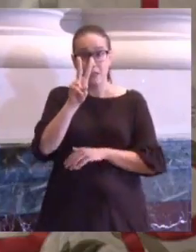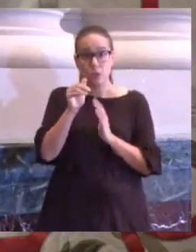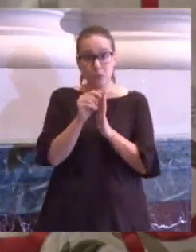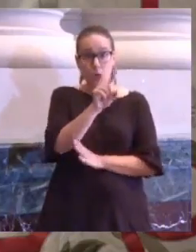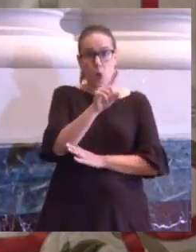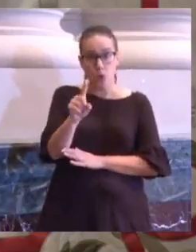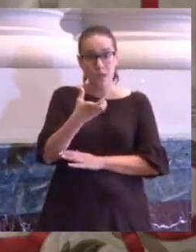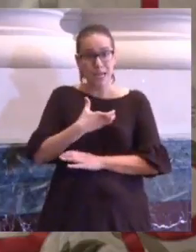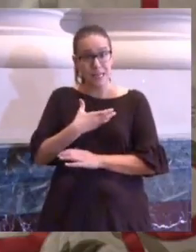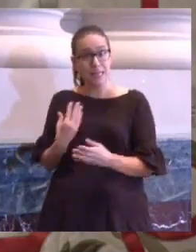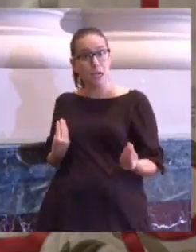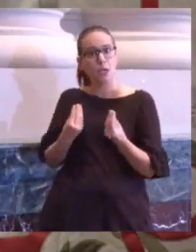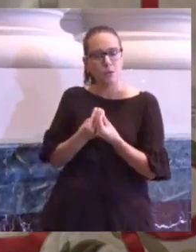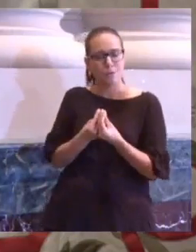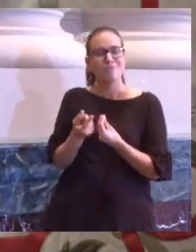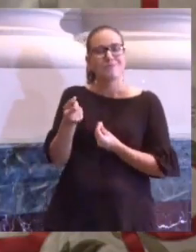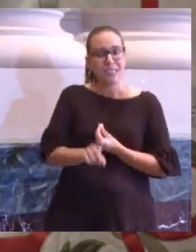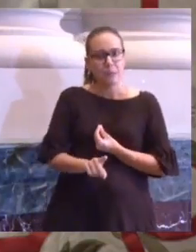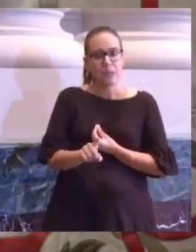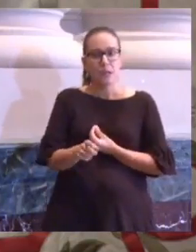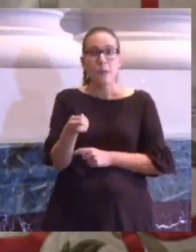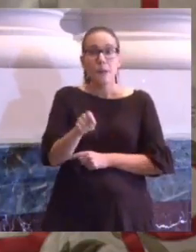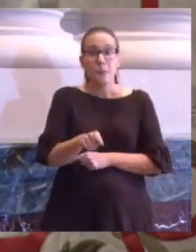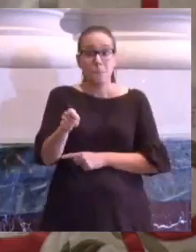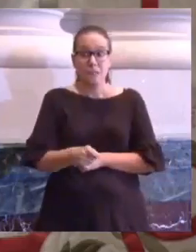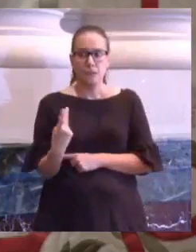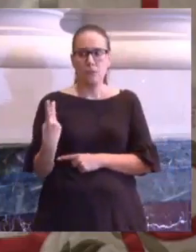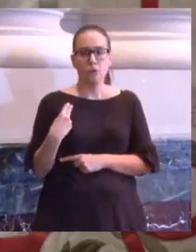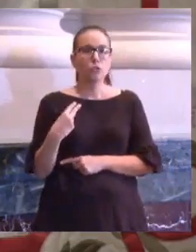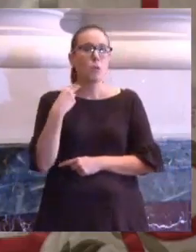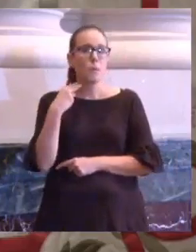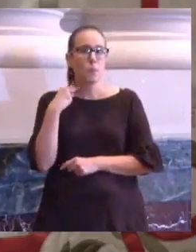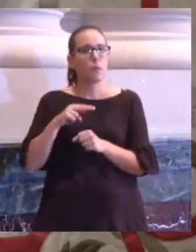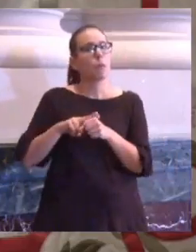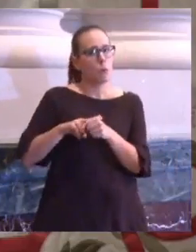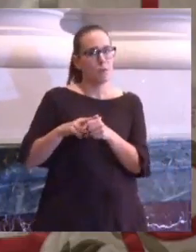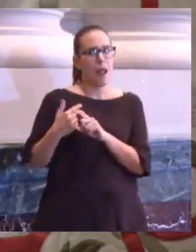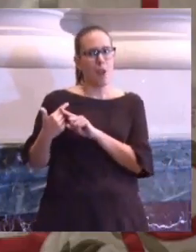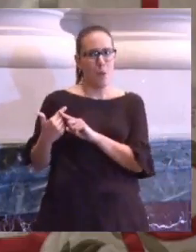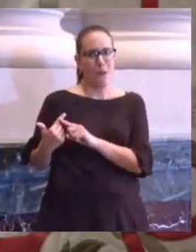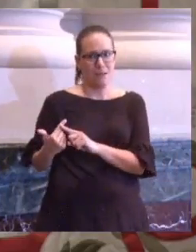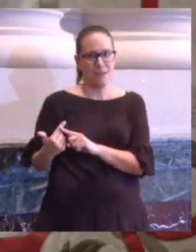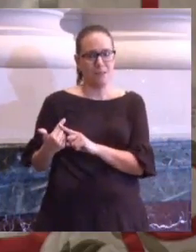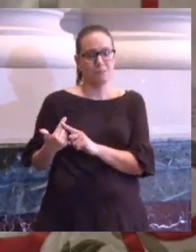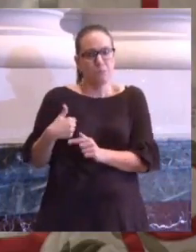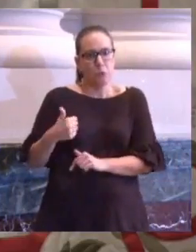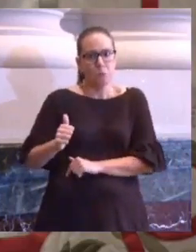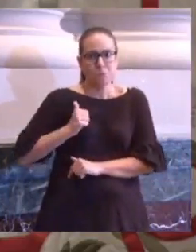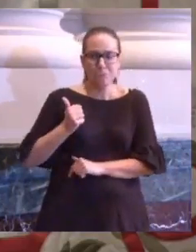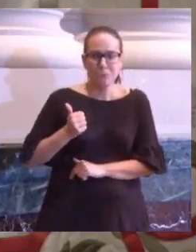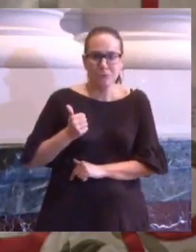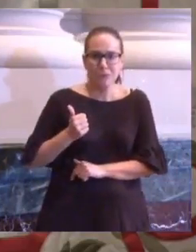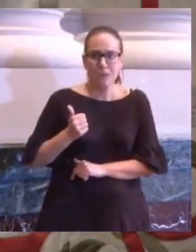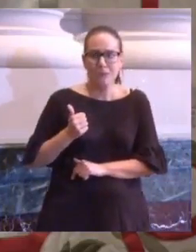alcaldía, sino que compartí algunos meses como diputado provincial y tuve la ocasión